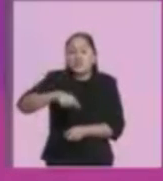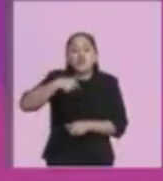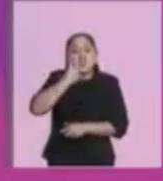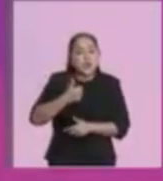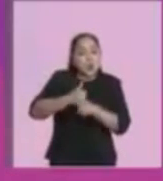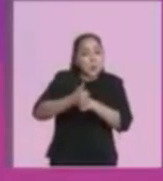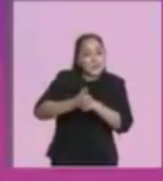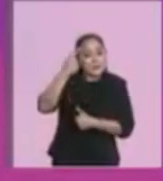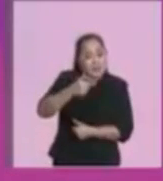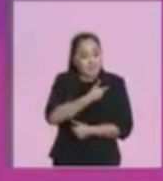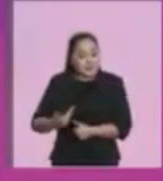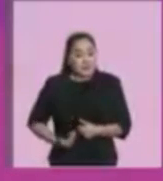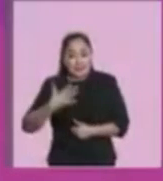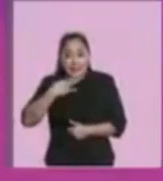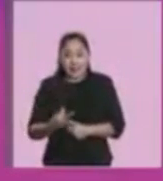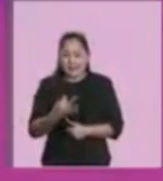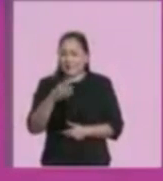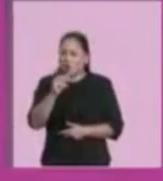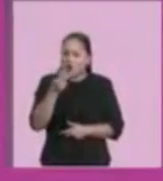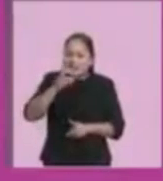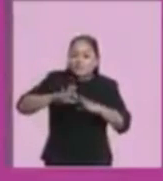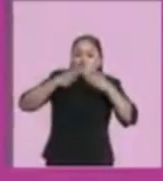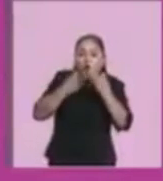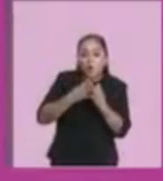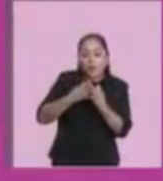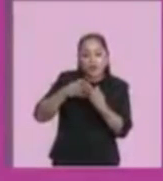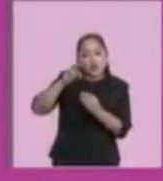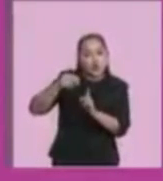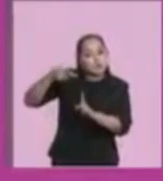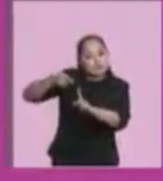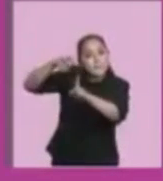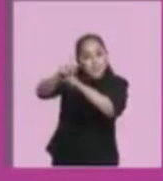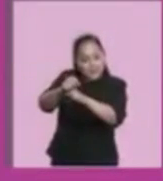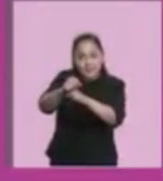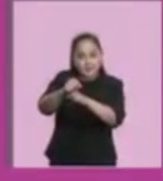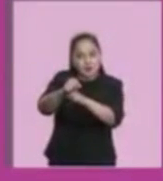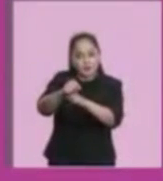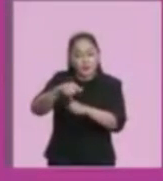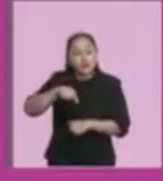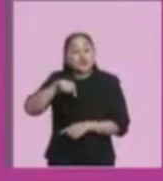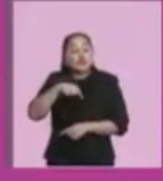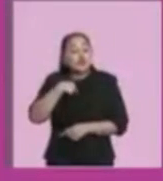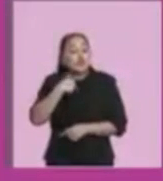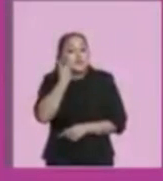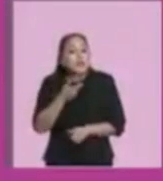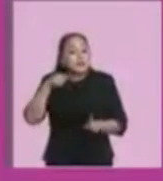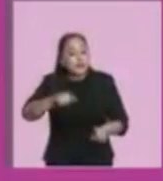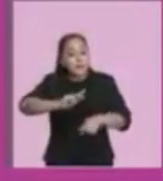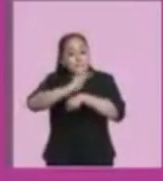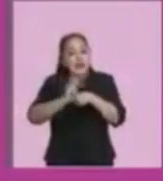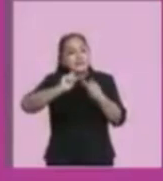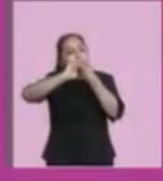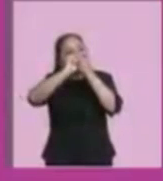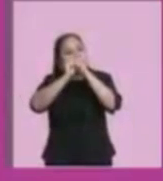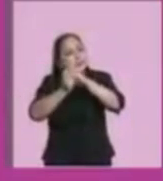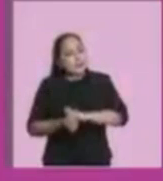presidente, eso es un medio, no es un fin. Yo lo que busco es la transformación de nuestro país